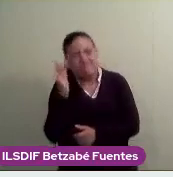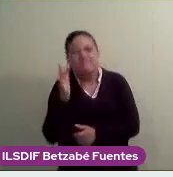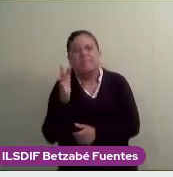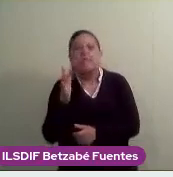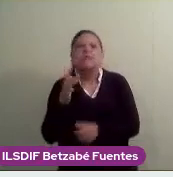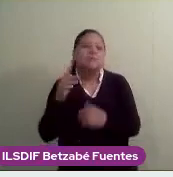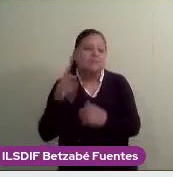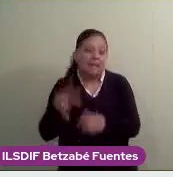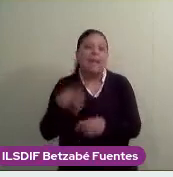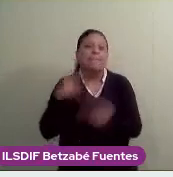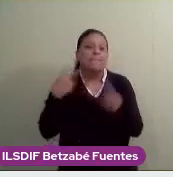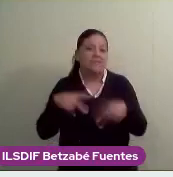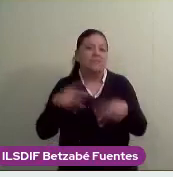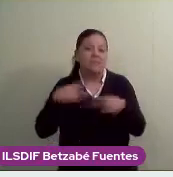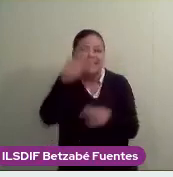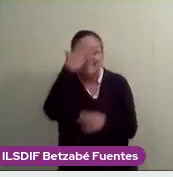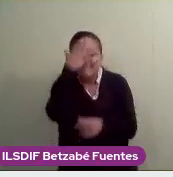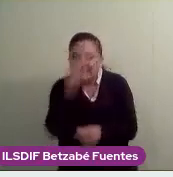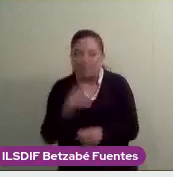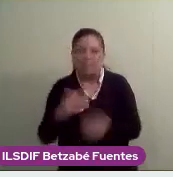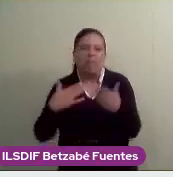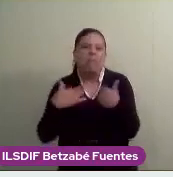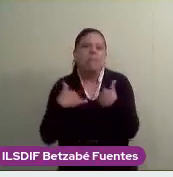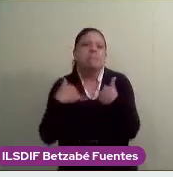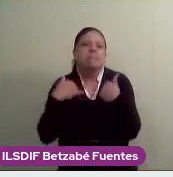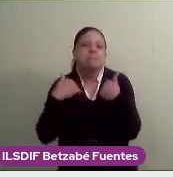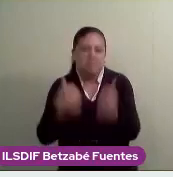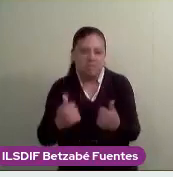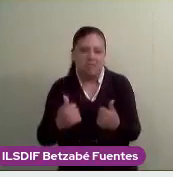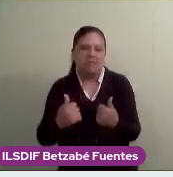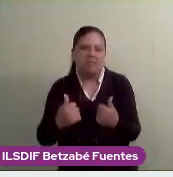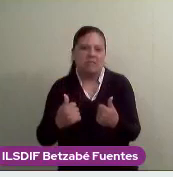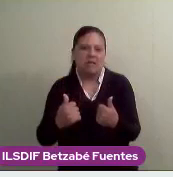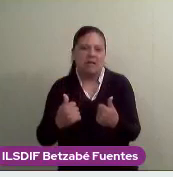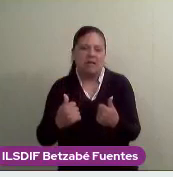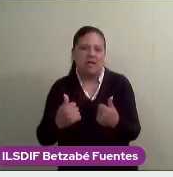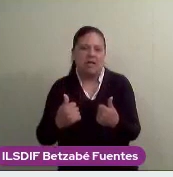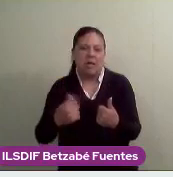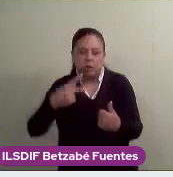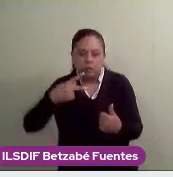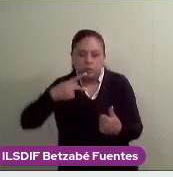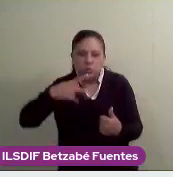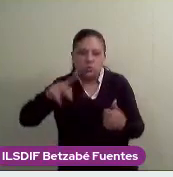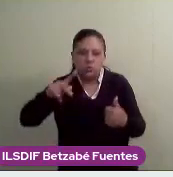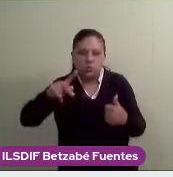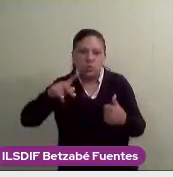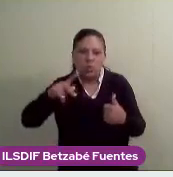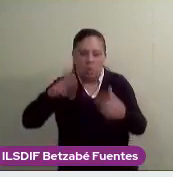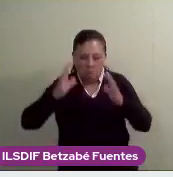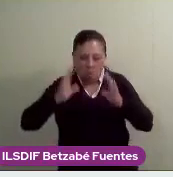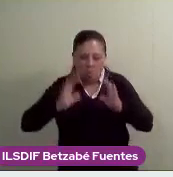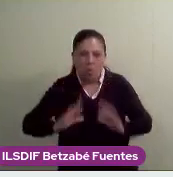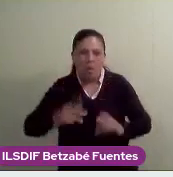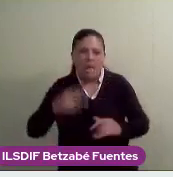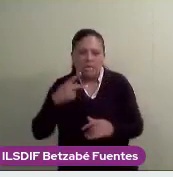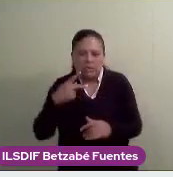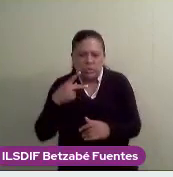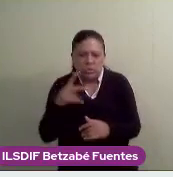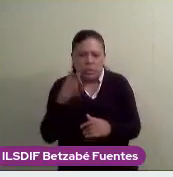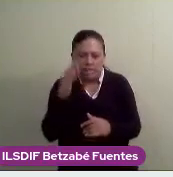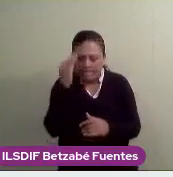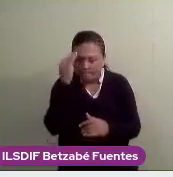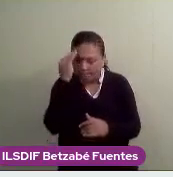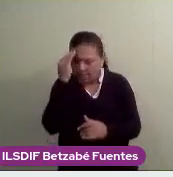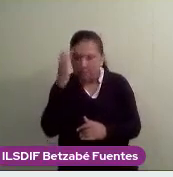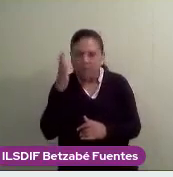cómo tratarlo, definitivamente es con un profesional de la salud. Recuerden, no le pueden decir a una persona, tienes que